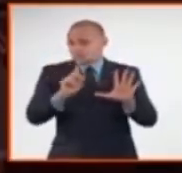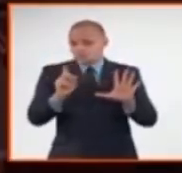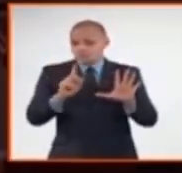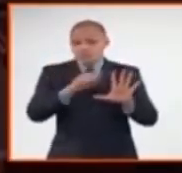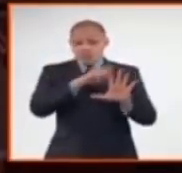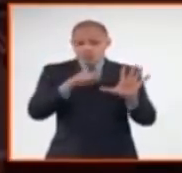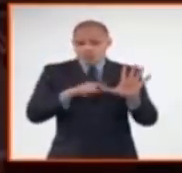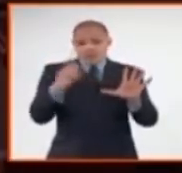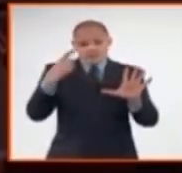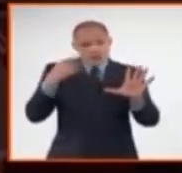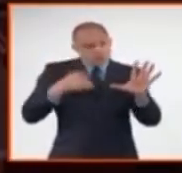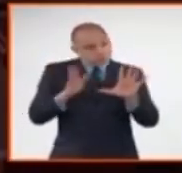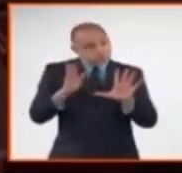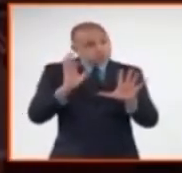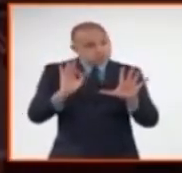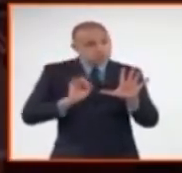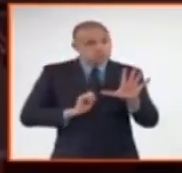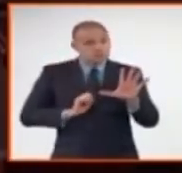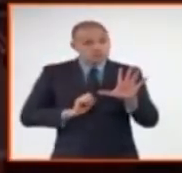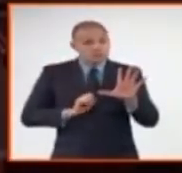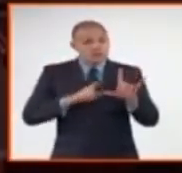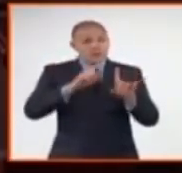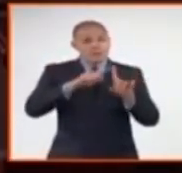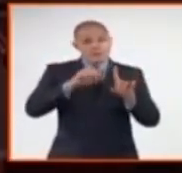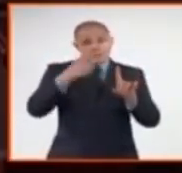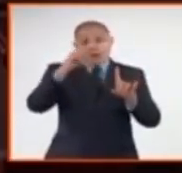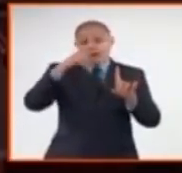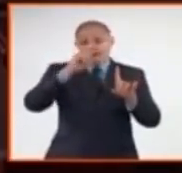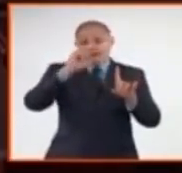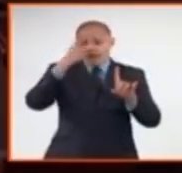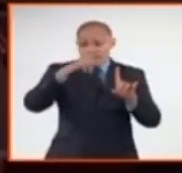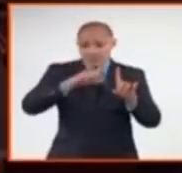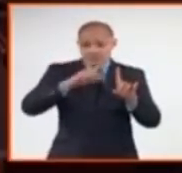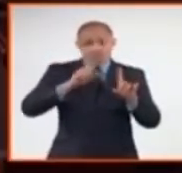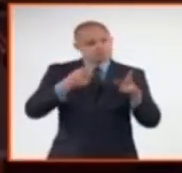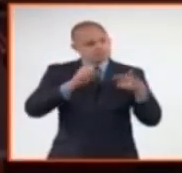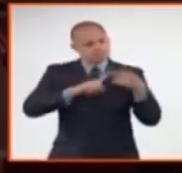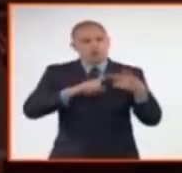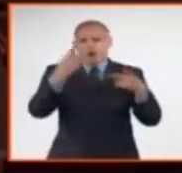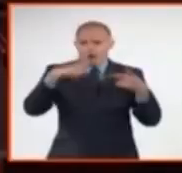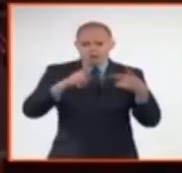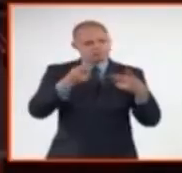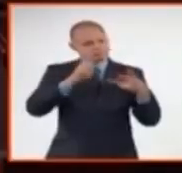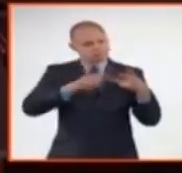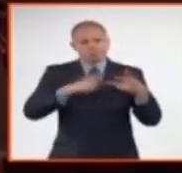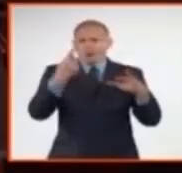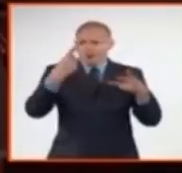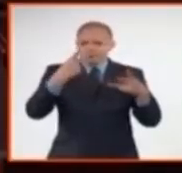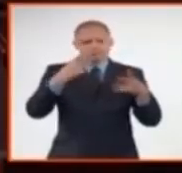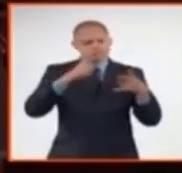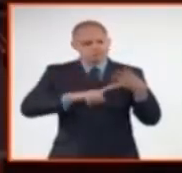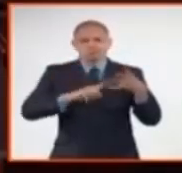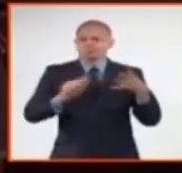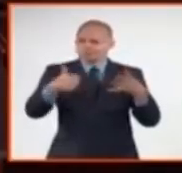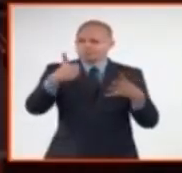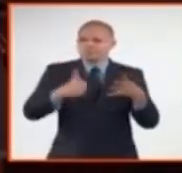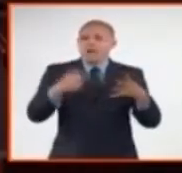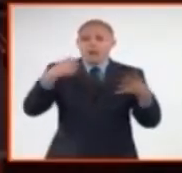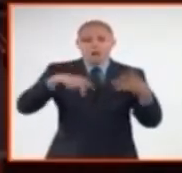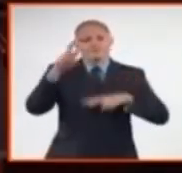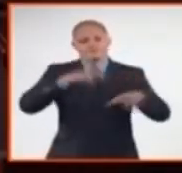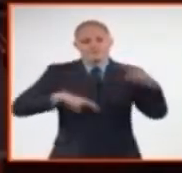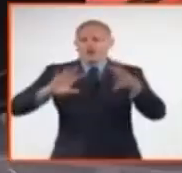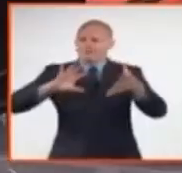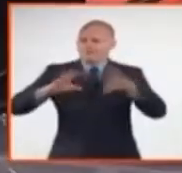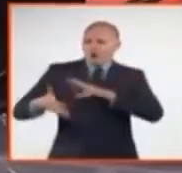con autorizo de emergencia no para todo el desarrollo de amvisa todo lo contrario y se han buscado nuevas nuevas variantes nuevas